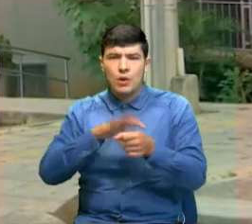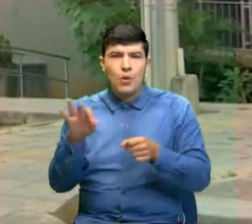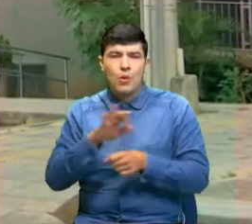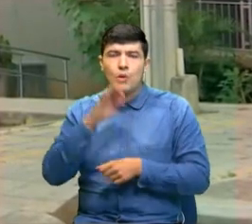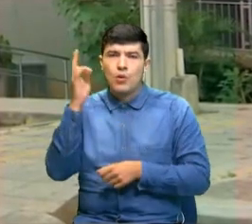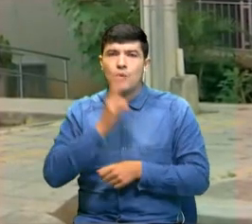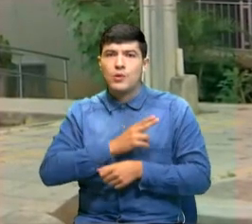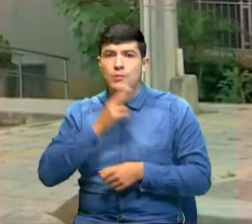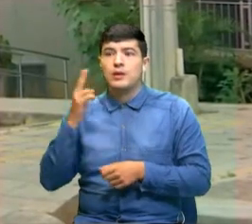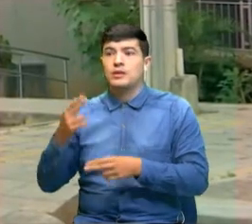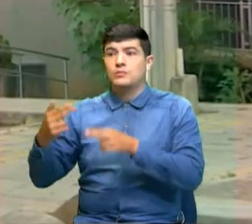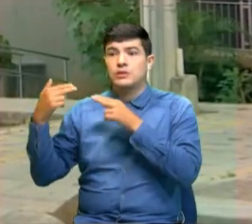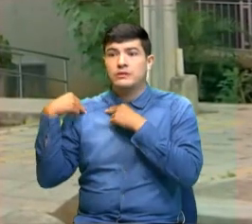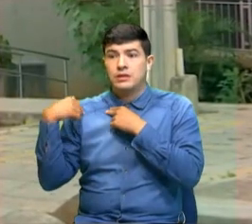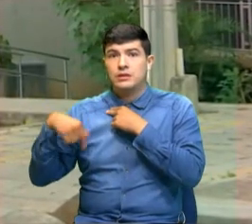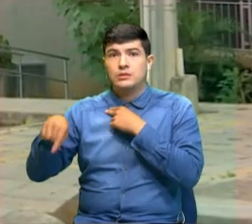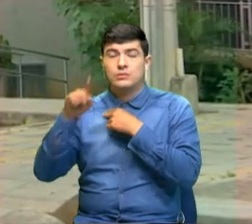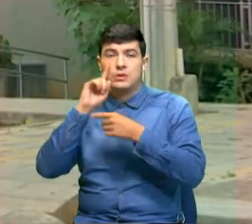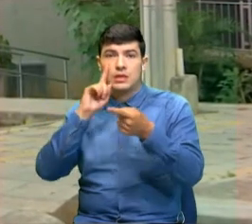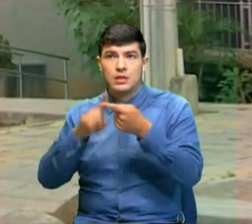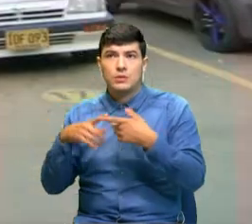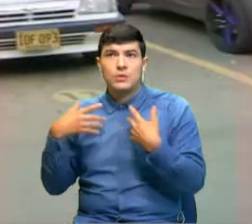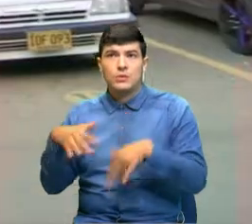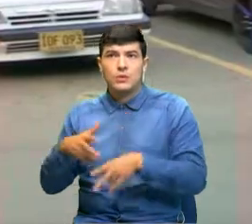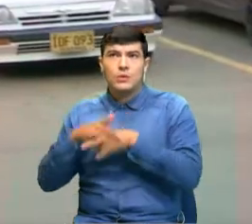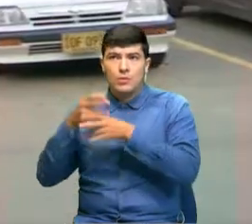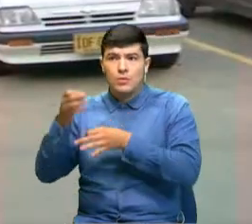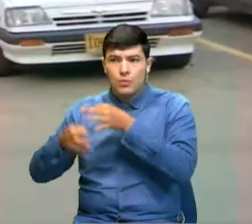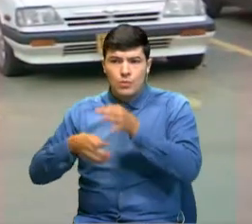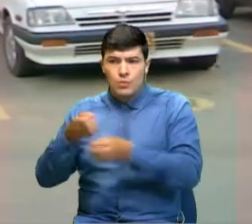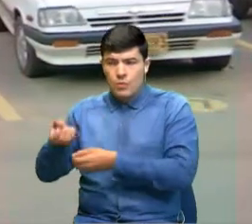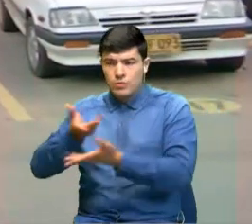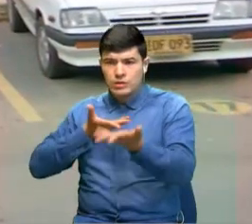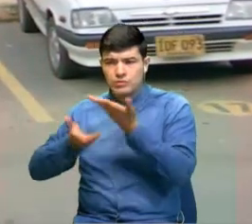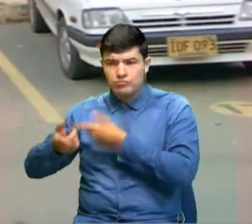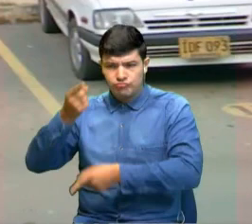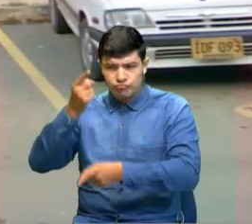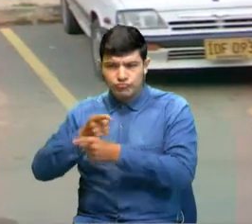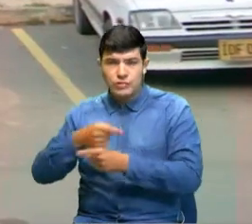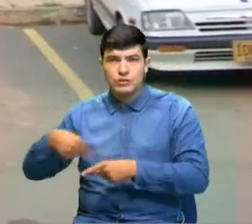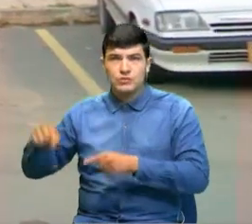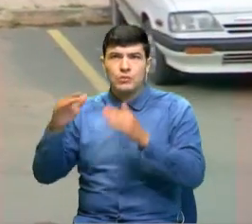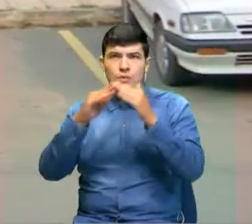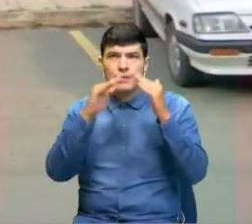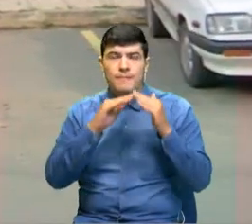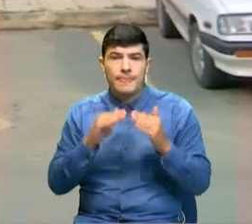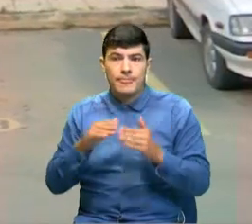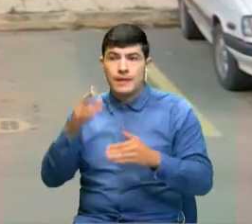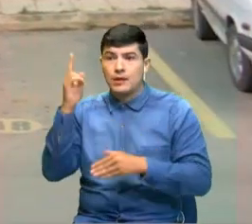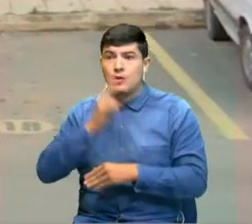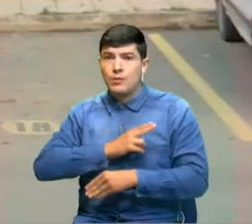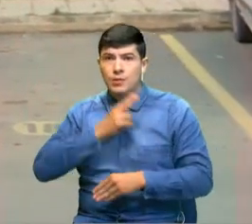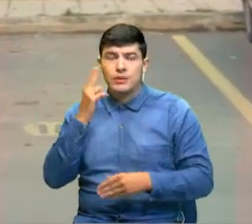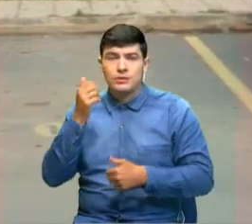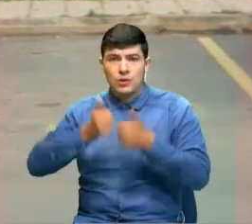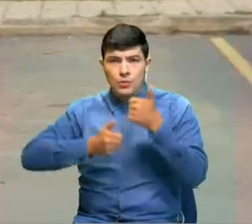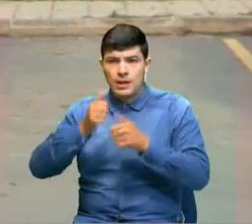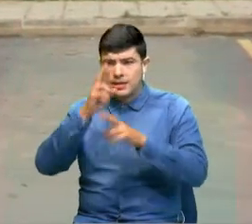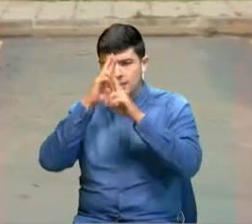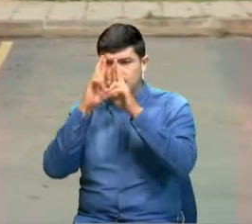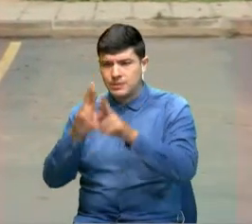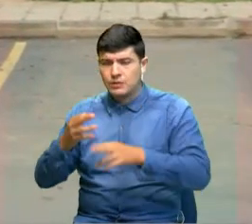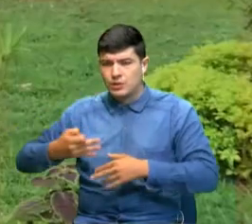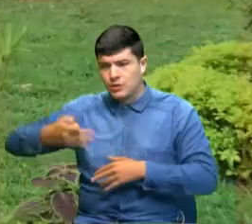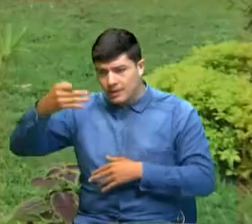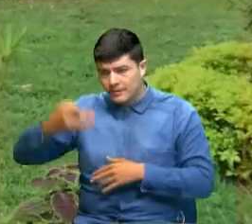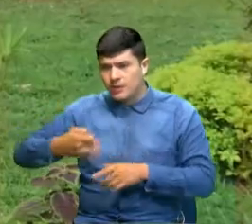compromisos. Obligaciones con las que se busca mantener en adecuadas condiciones los conjuntos o viviendas y compromisos como el respeto y